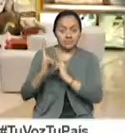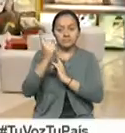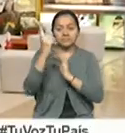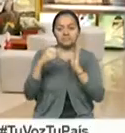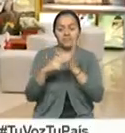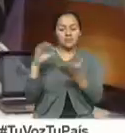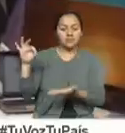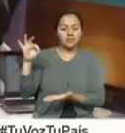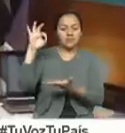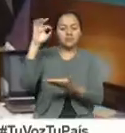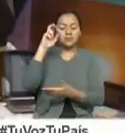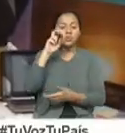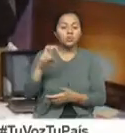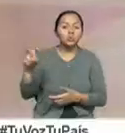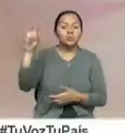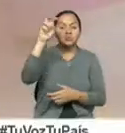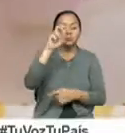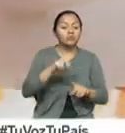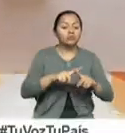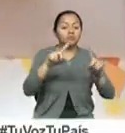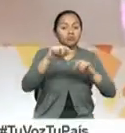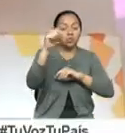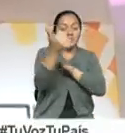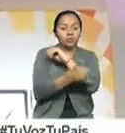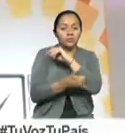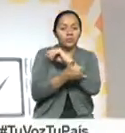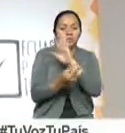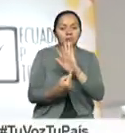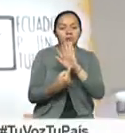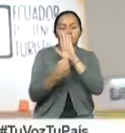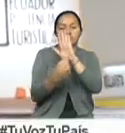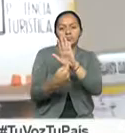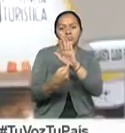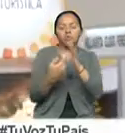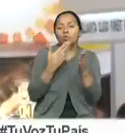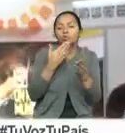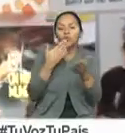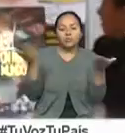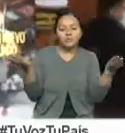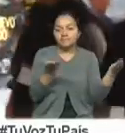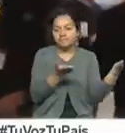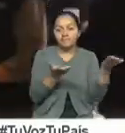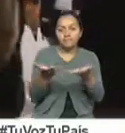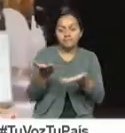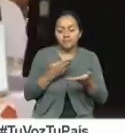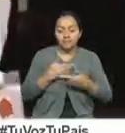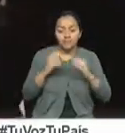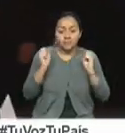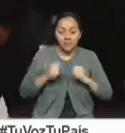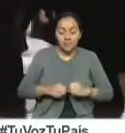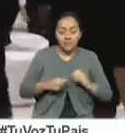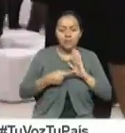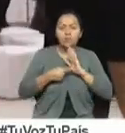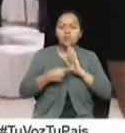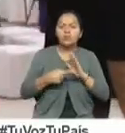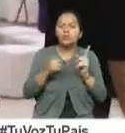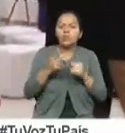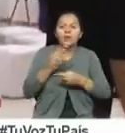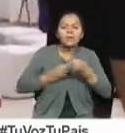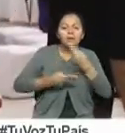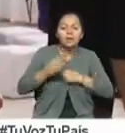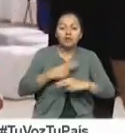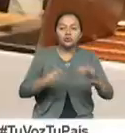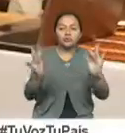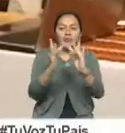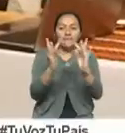representantes del sector turístico de diferentes países presentan sus ofertas. La cita funciona bajo la modalidad de una rueda de